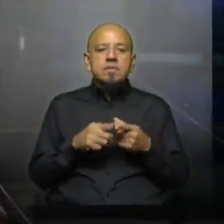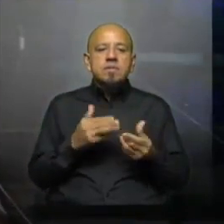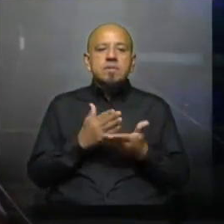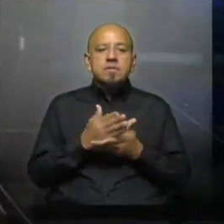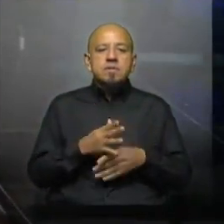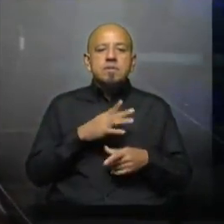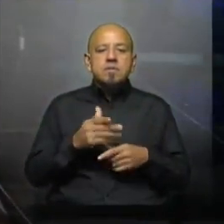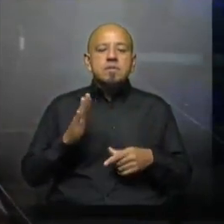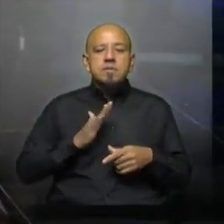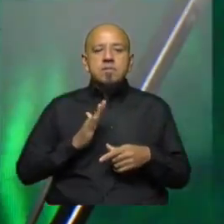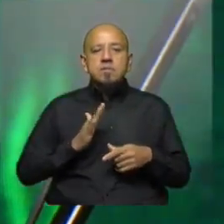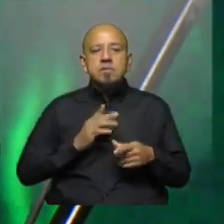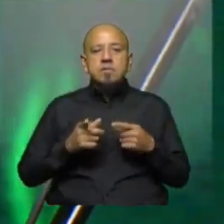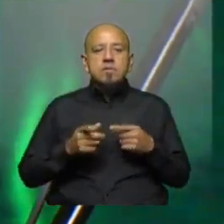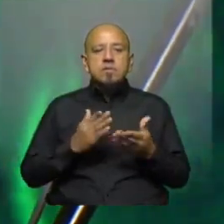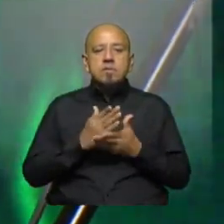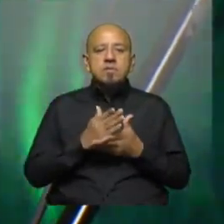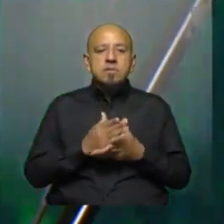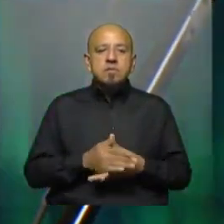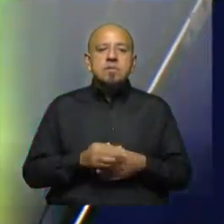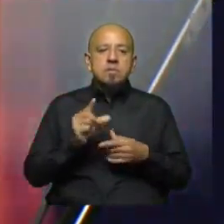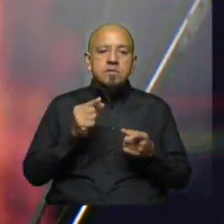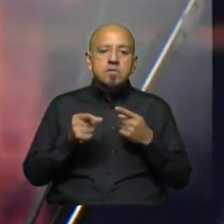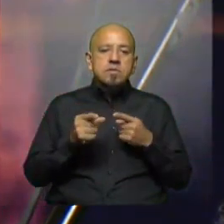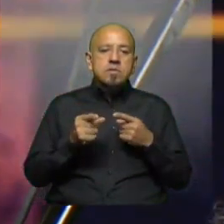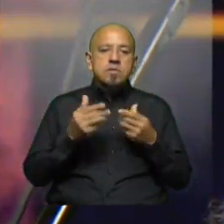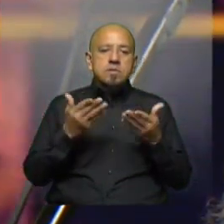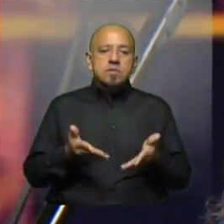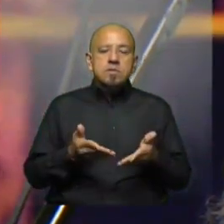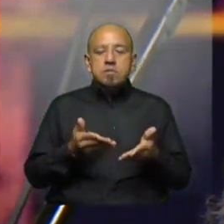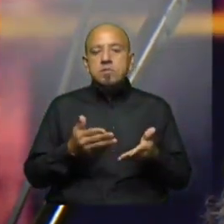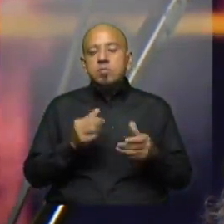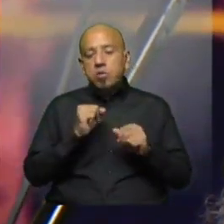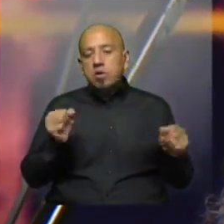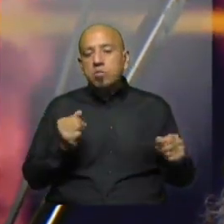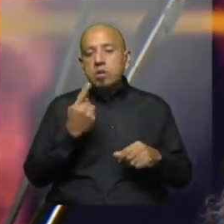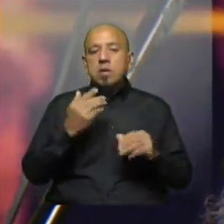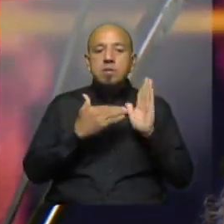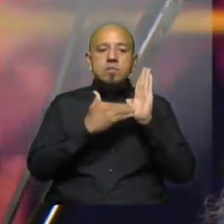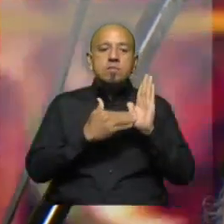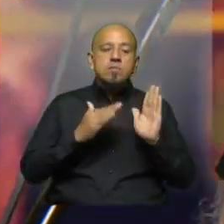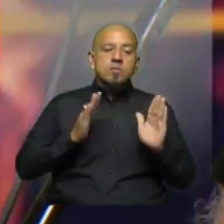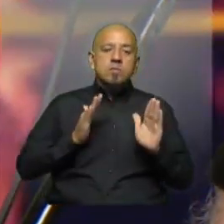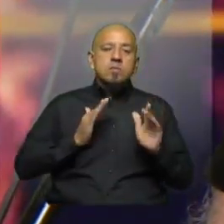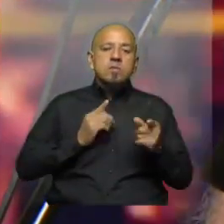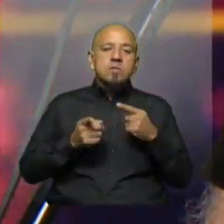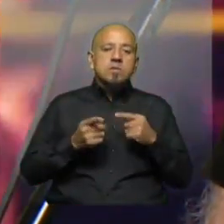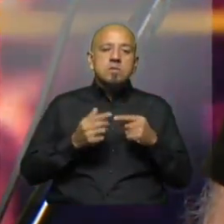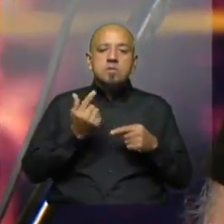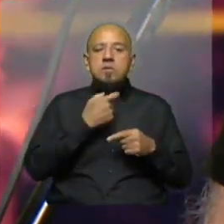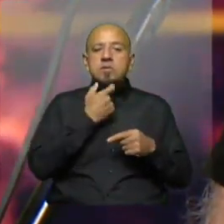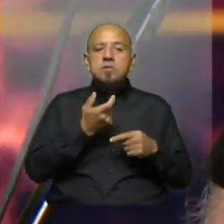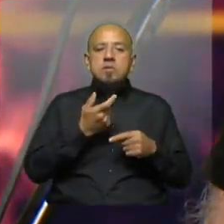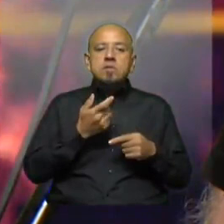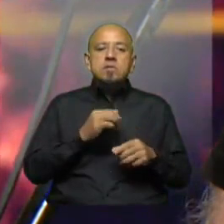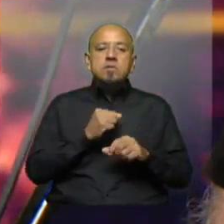lugar la mujer. Sí, sí. Y no es poca cosa estar delante de un micrófono y estar ¿no? con la voz presente